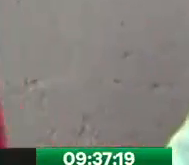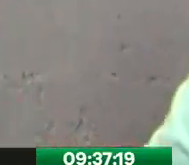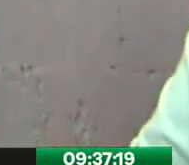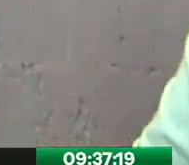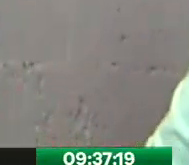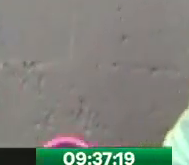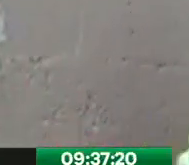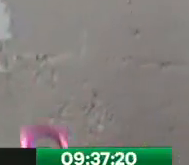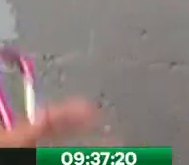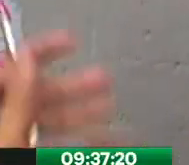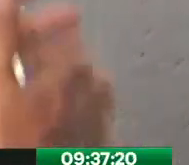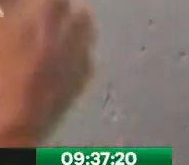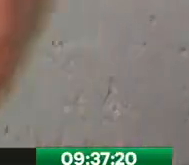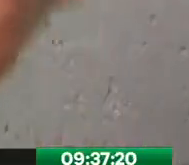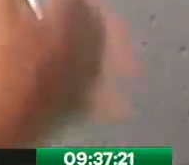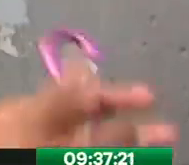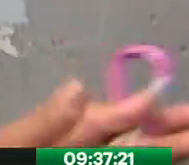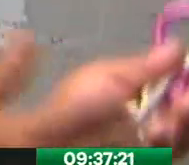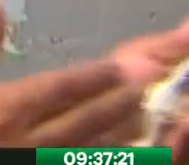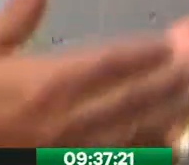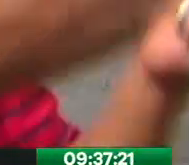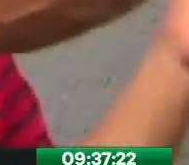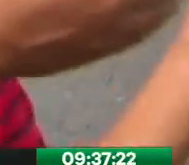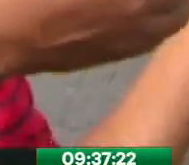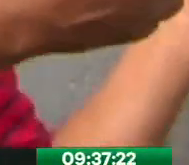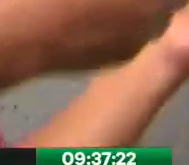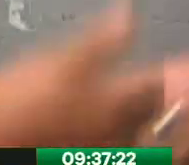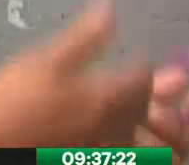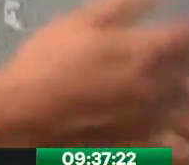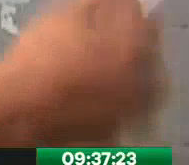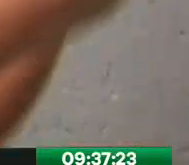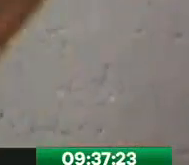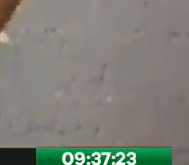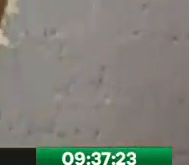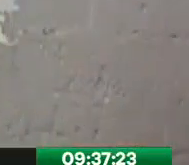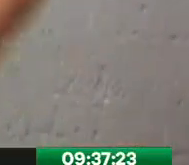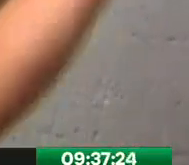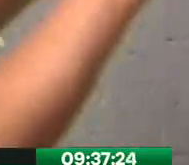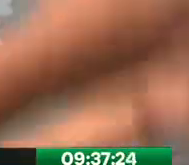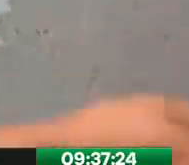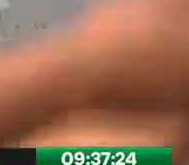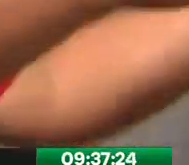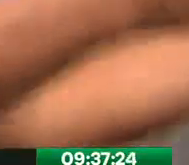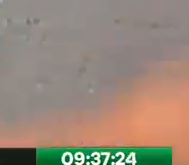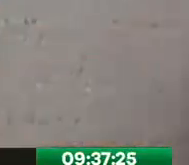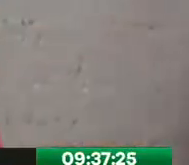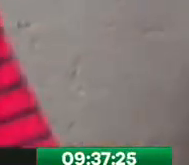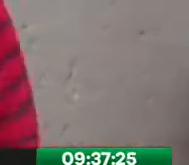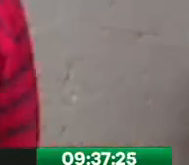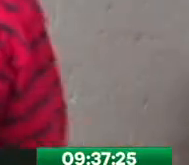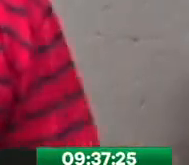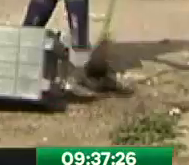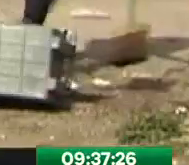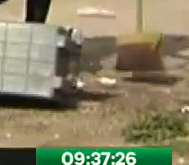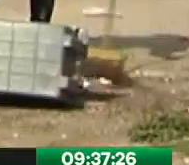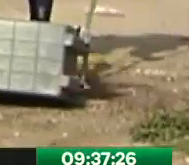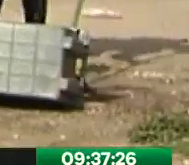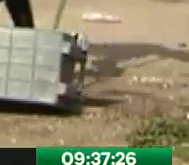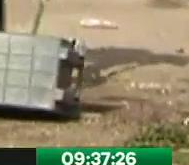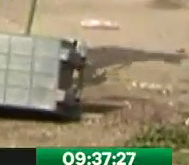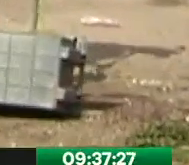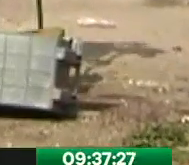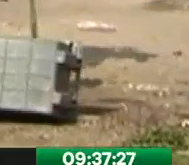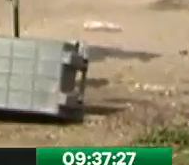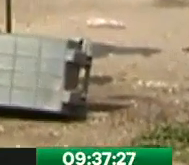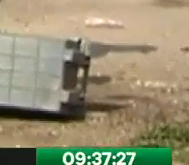si permiten la entrada y recolectar todos los desechos que inclusive vienen del fondo, no solo de los alrededores. Informó